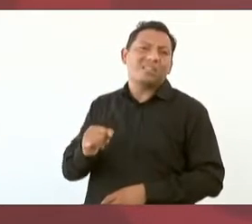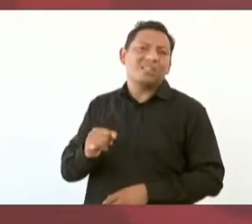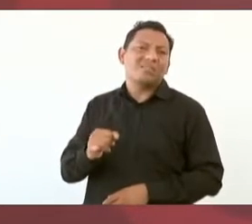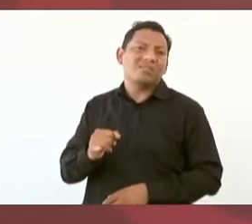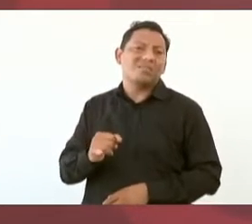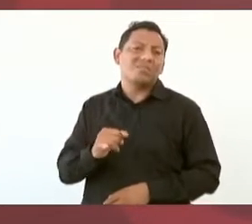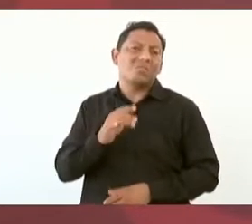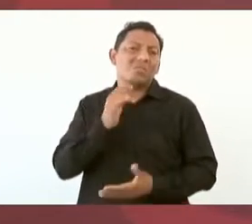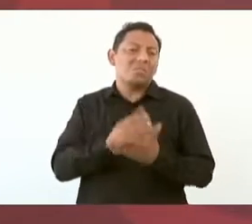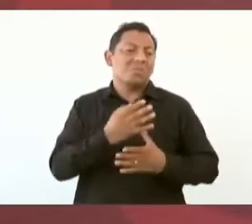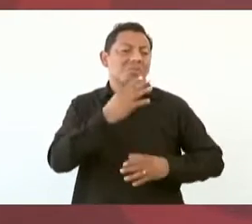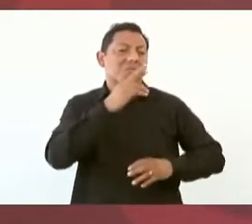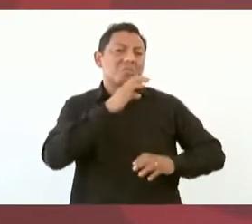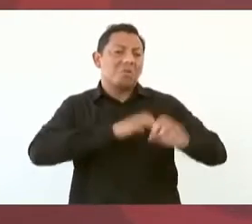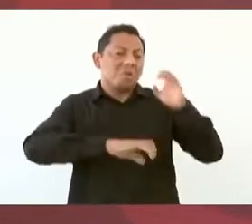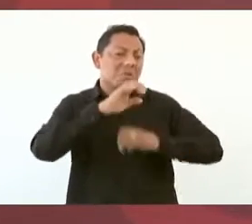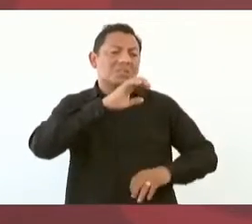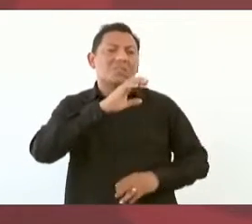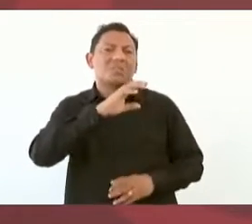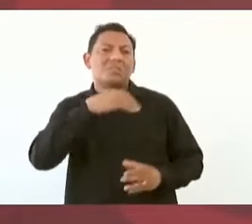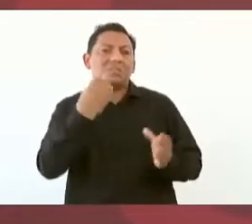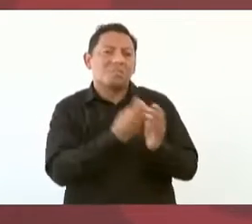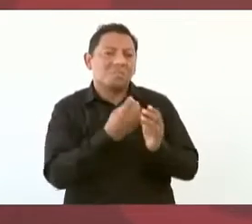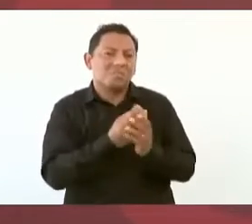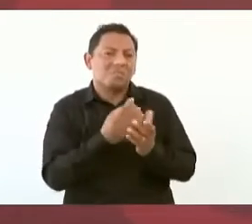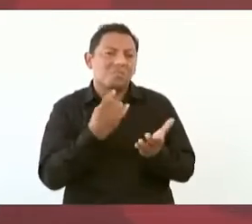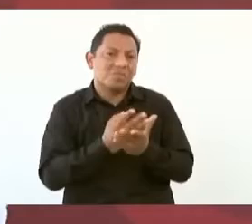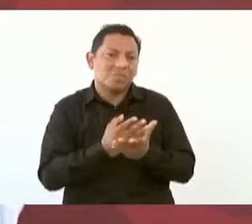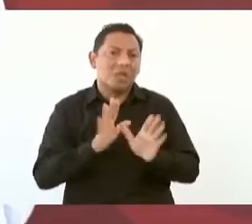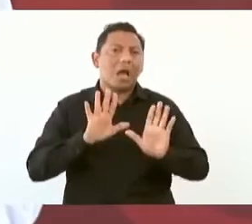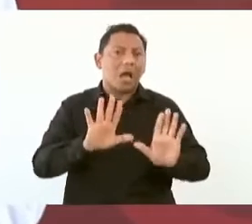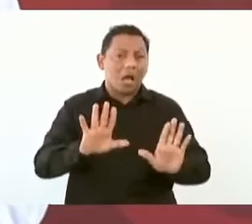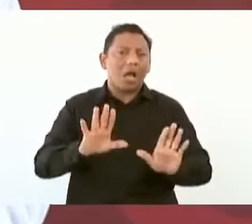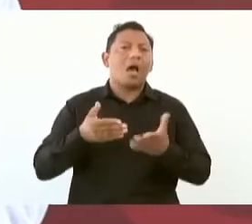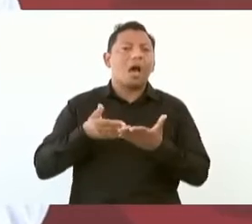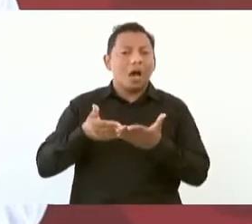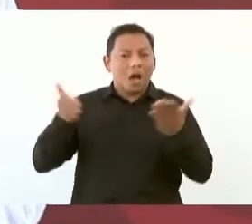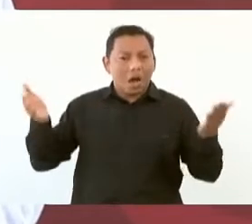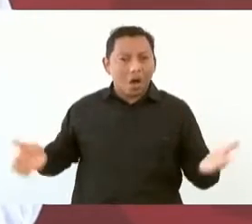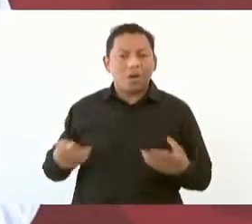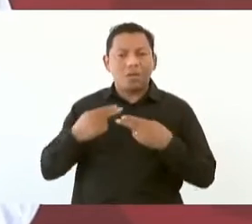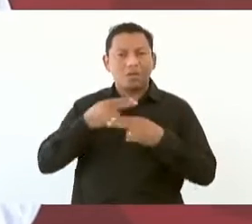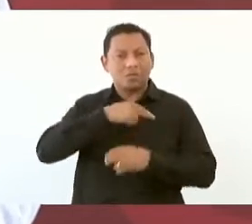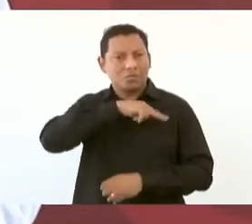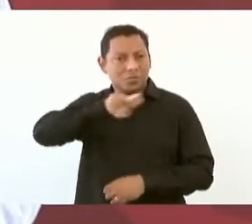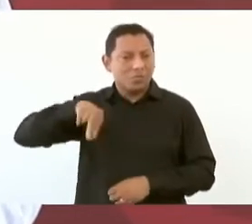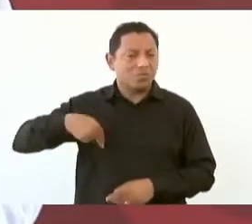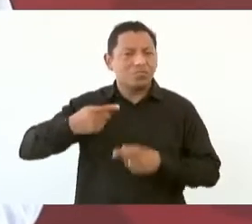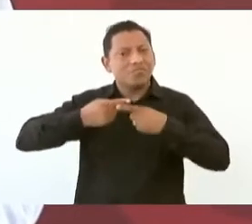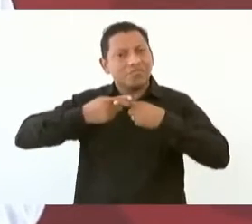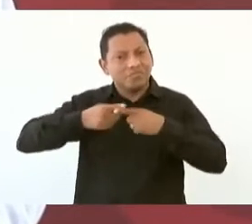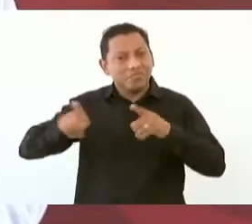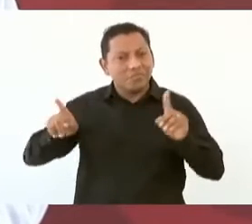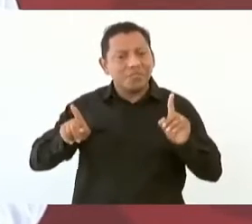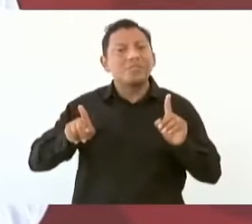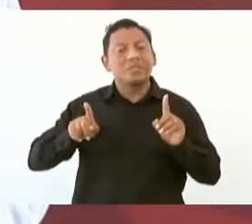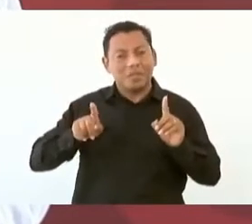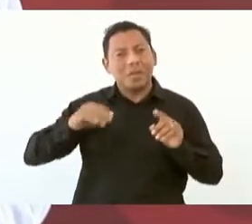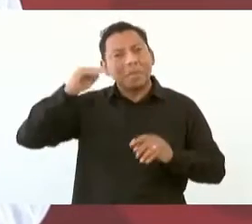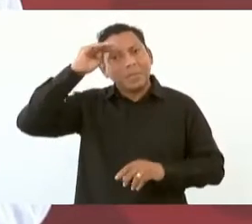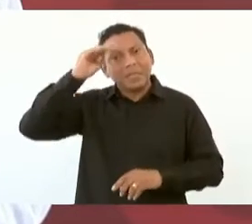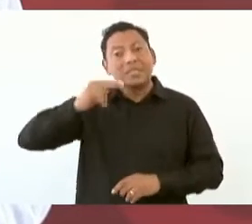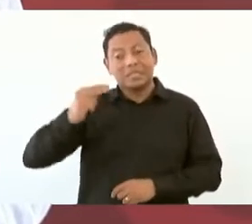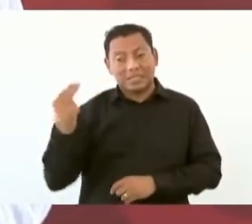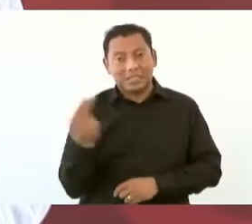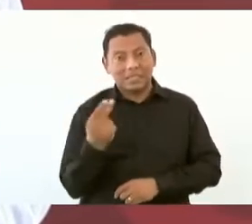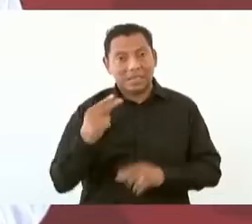sector privado. Y nosotros consideramos que se necesita que el